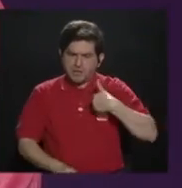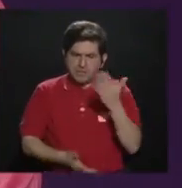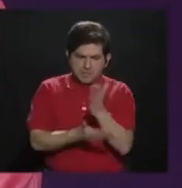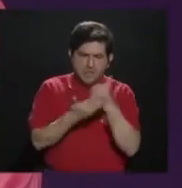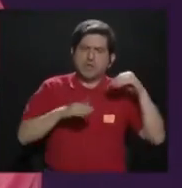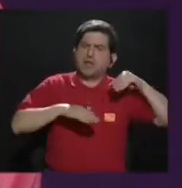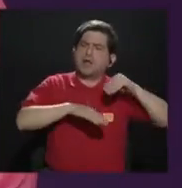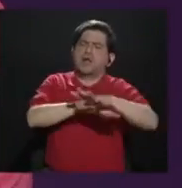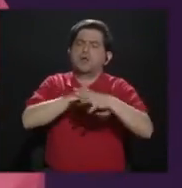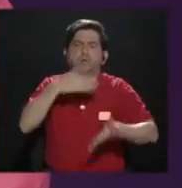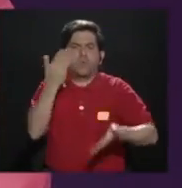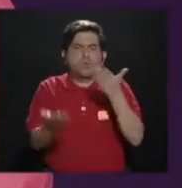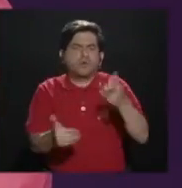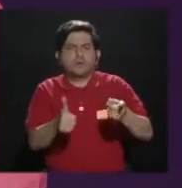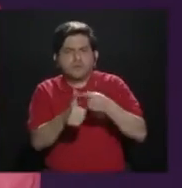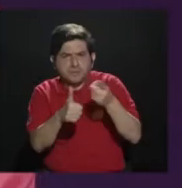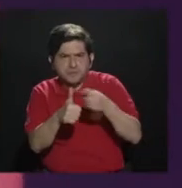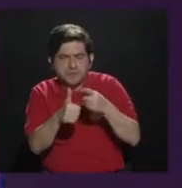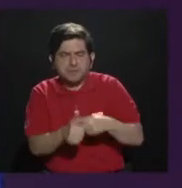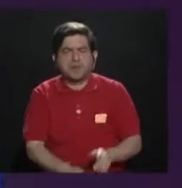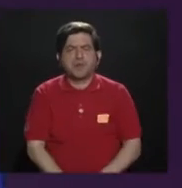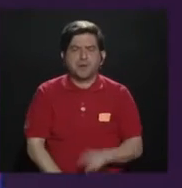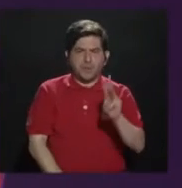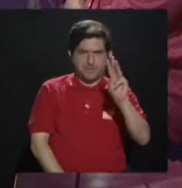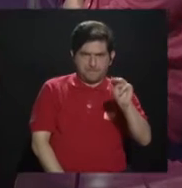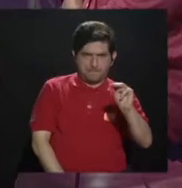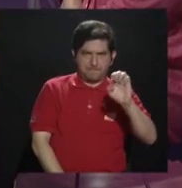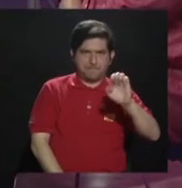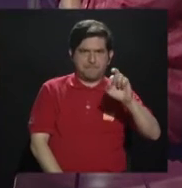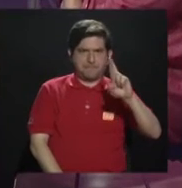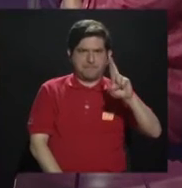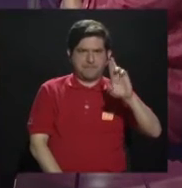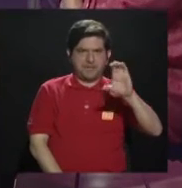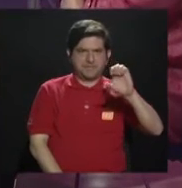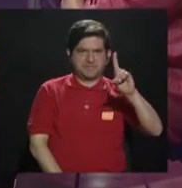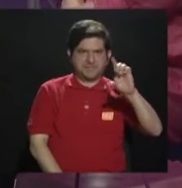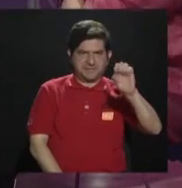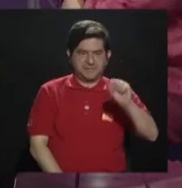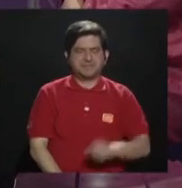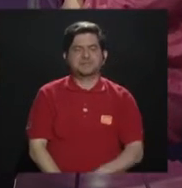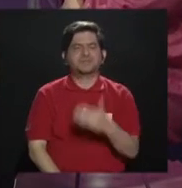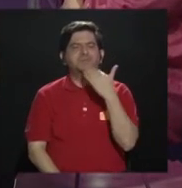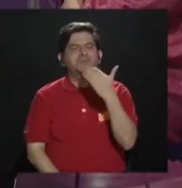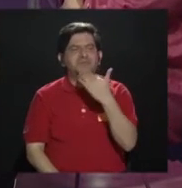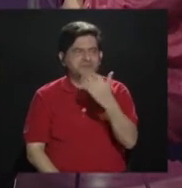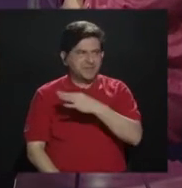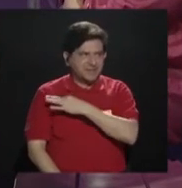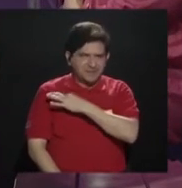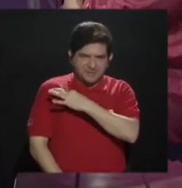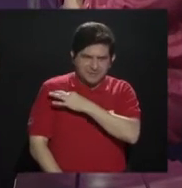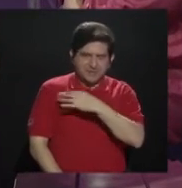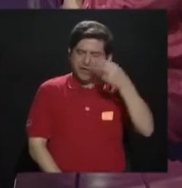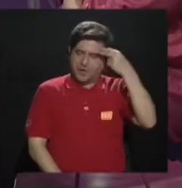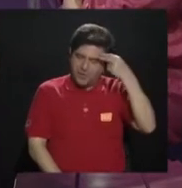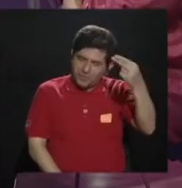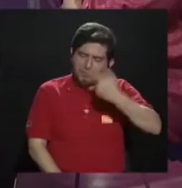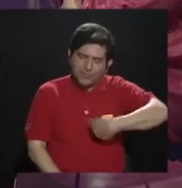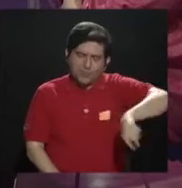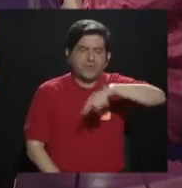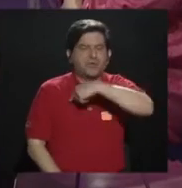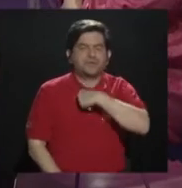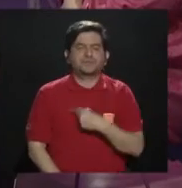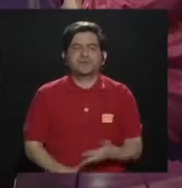algunos efectos? Tal vez si empezamos con Mercedes. ¿Qué tal? Bueno, muchísimas gracias por invitarnos. Es un honor para nosotras